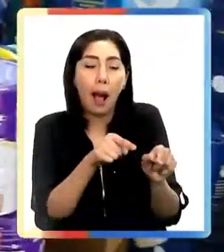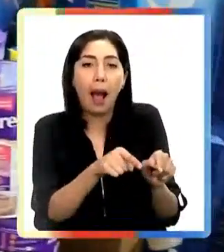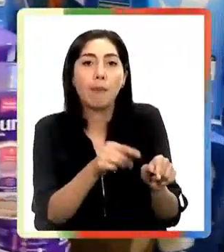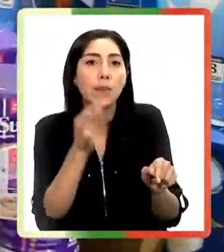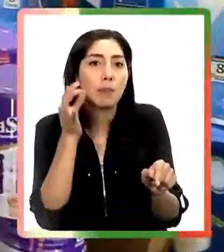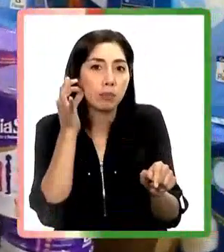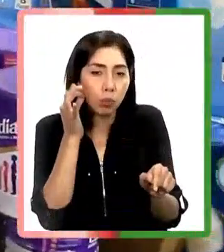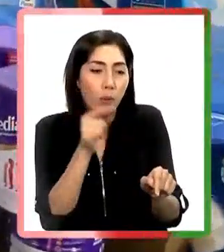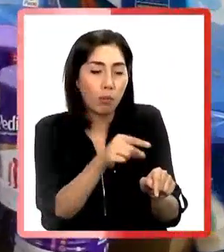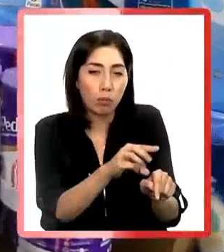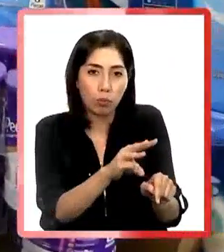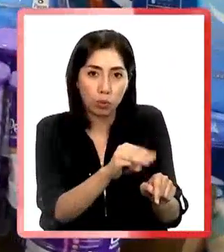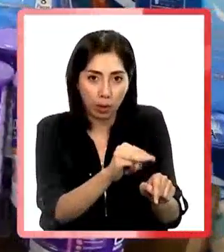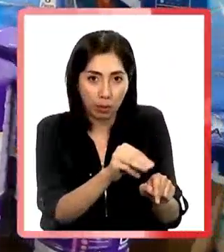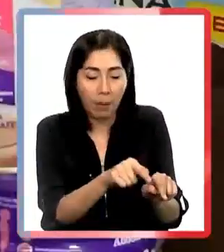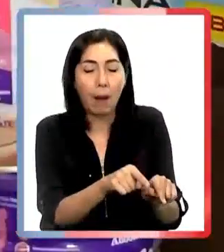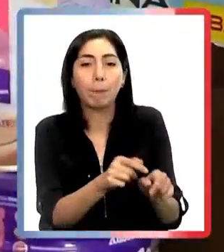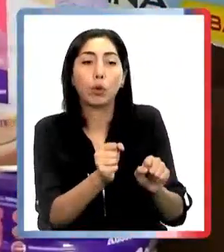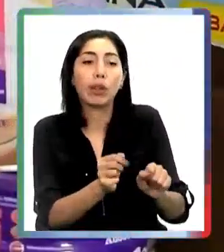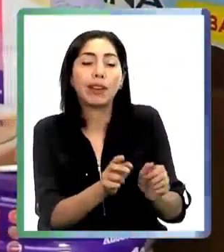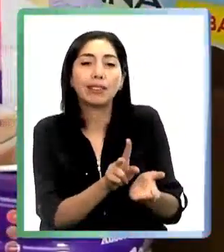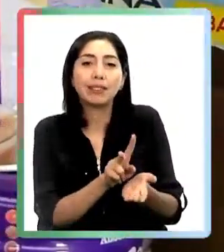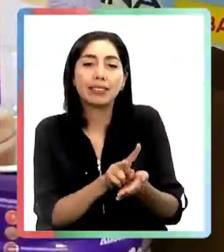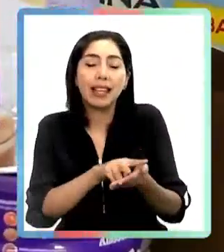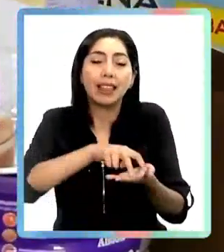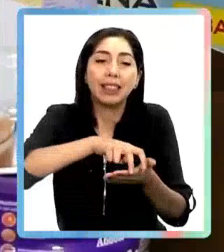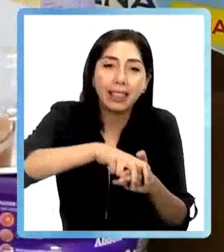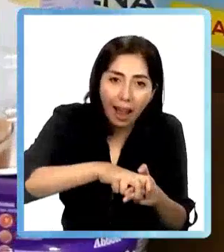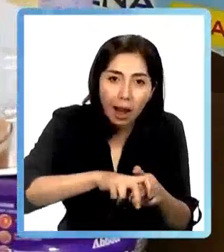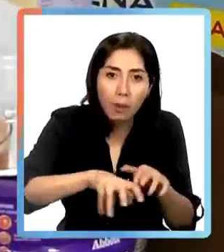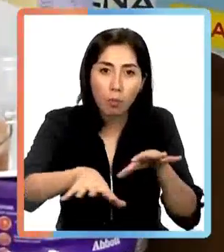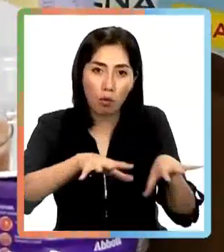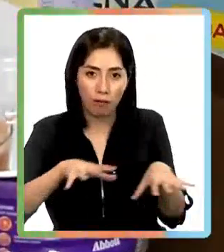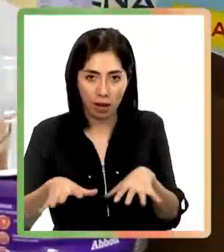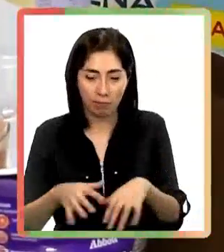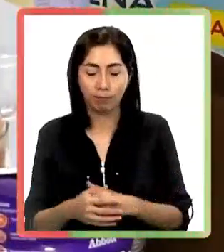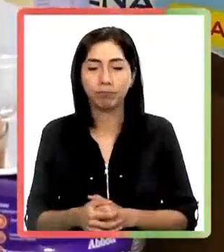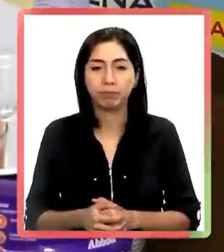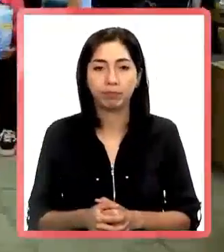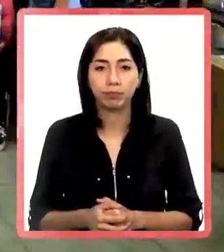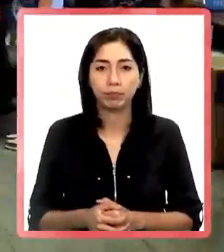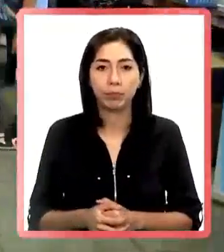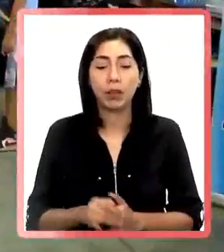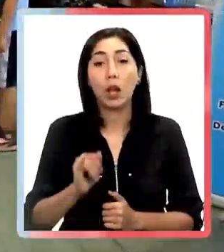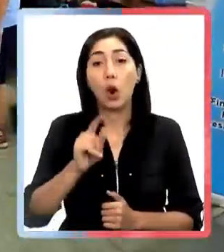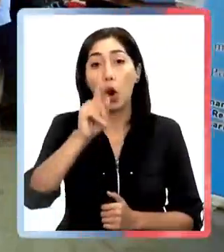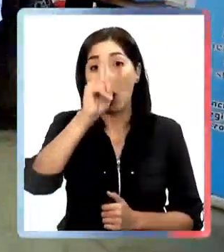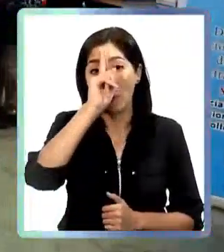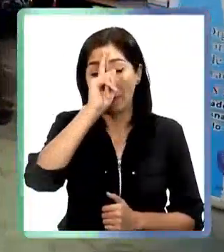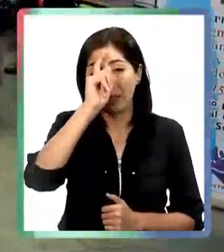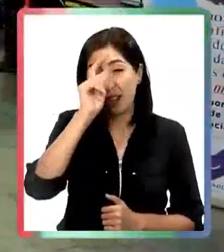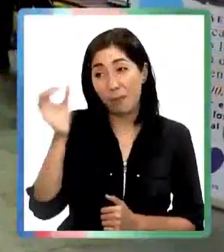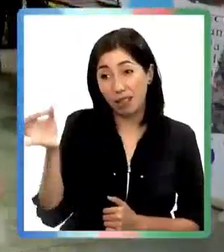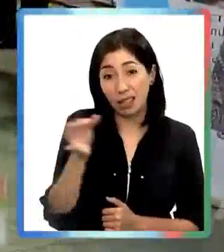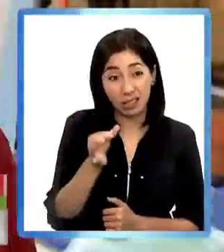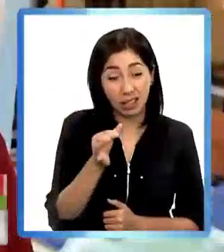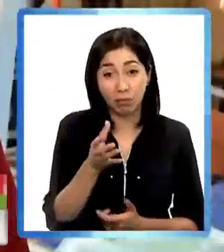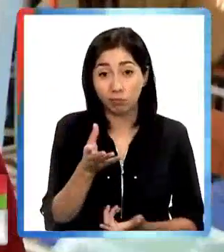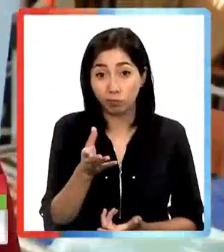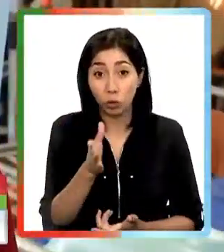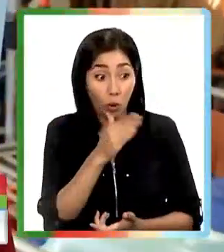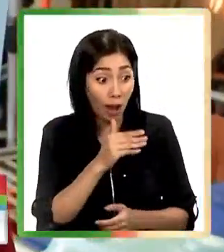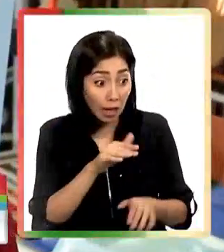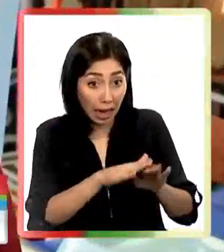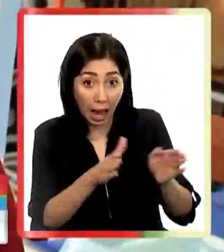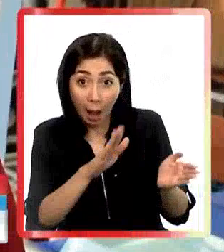movilizarla, sentarla y que no se atrofien sus músculos. Me dijeron en el hospital que si tenía el catre, mi esposo ya le van a dar el alta hoy día